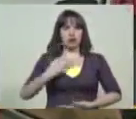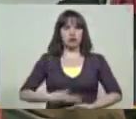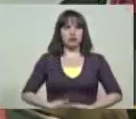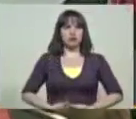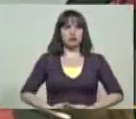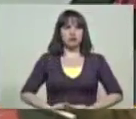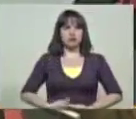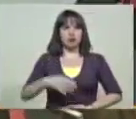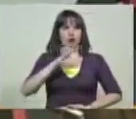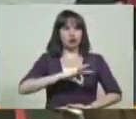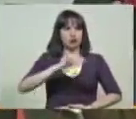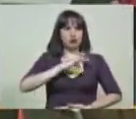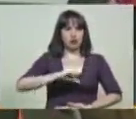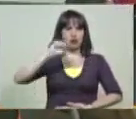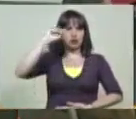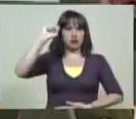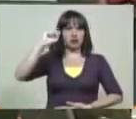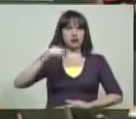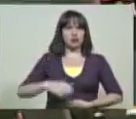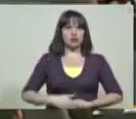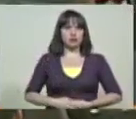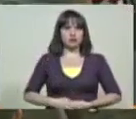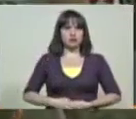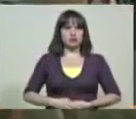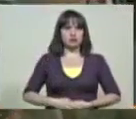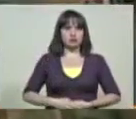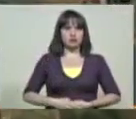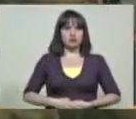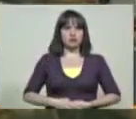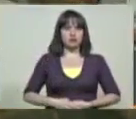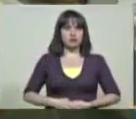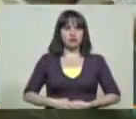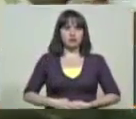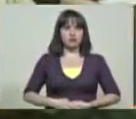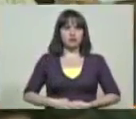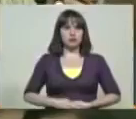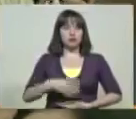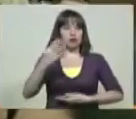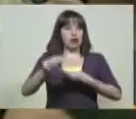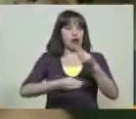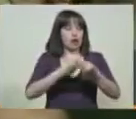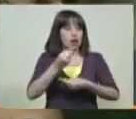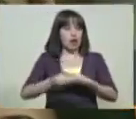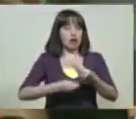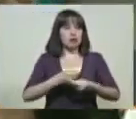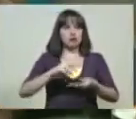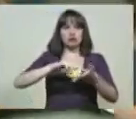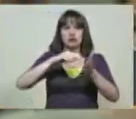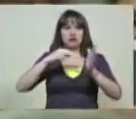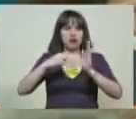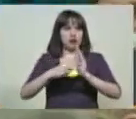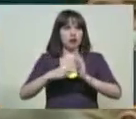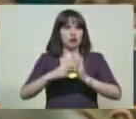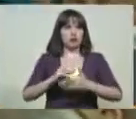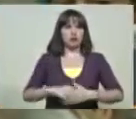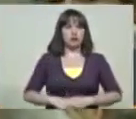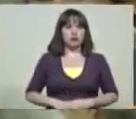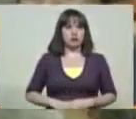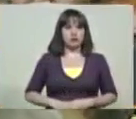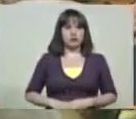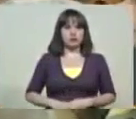socialista marxista que hace sus definiciones desde los principios